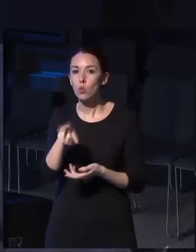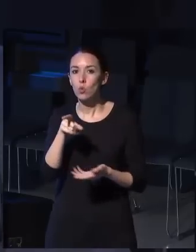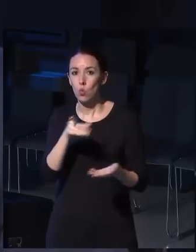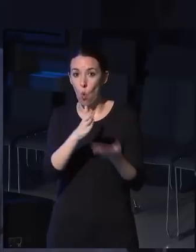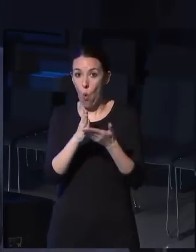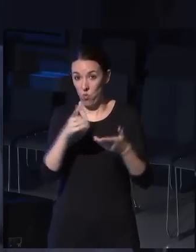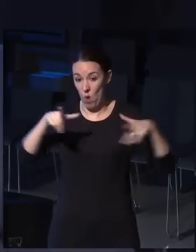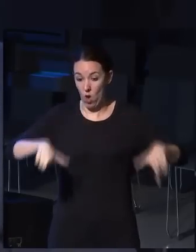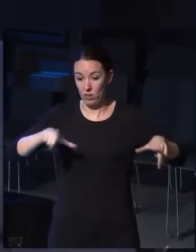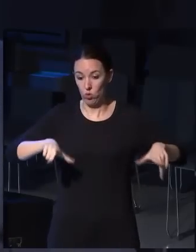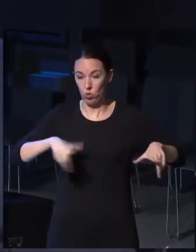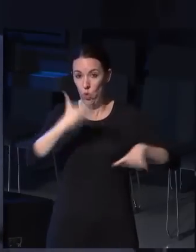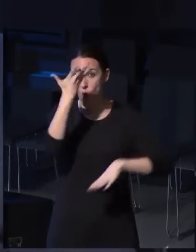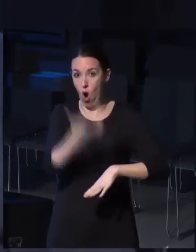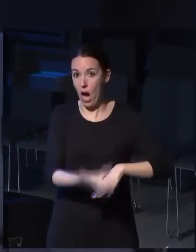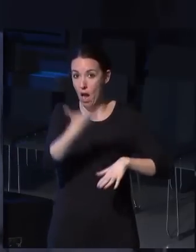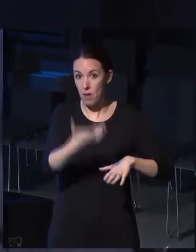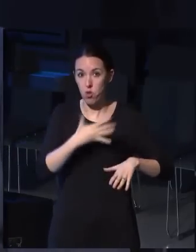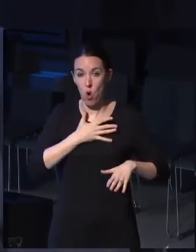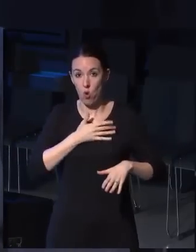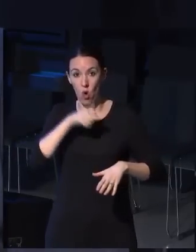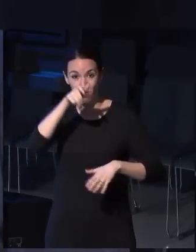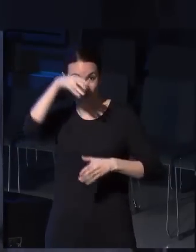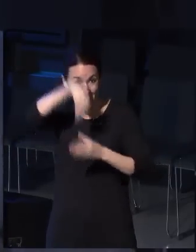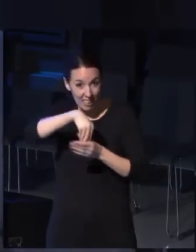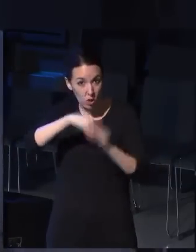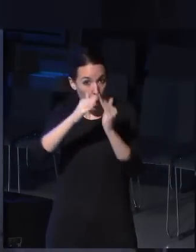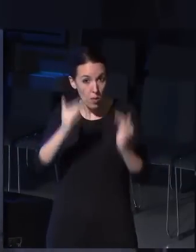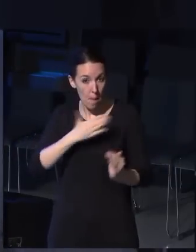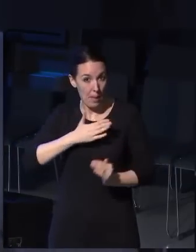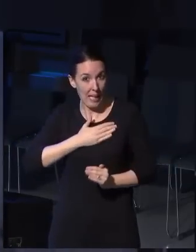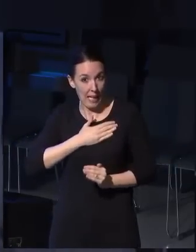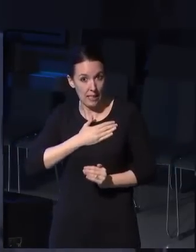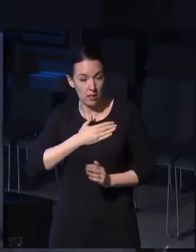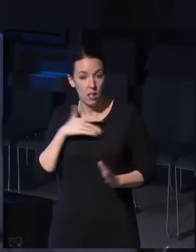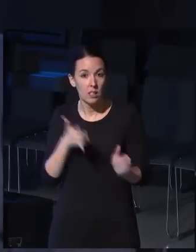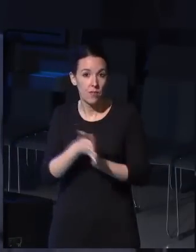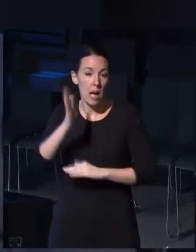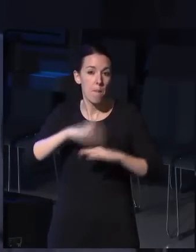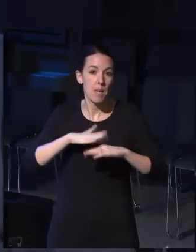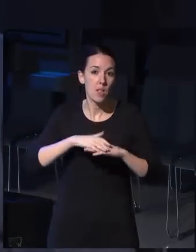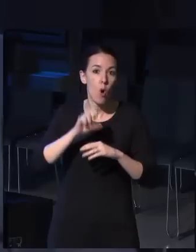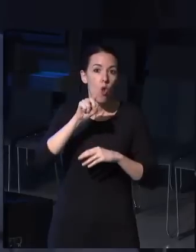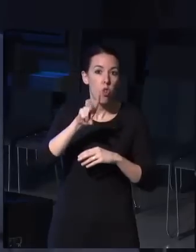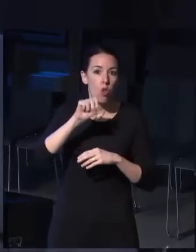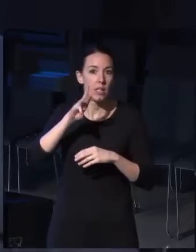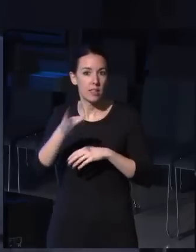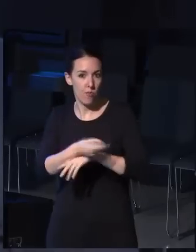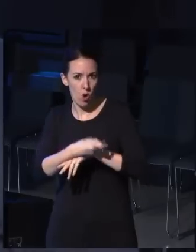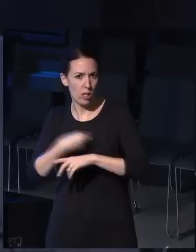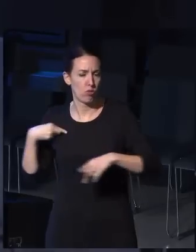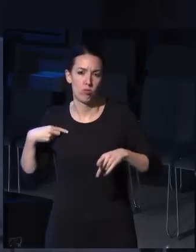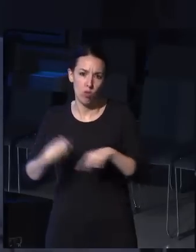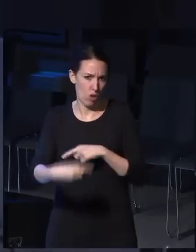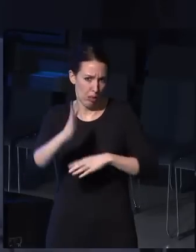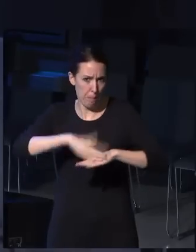un estudio de grabación con unas personas, en mi caso, que suele ser un mínimo de 12 o 13 horas todos los días, tienes que